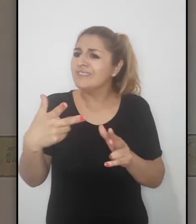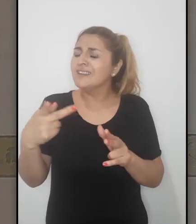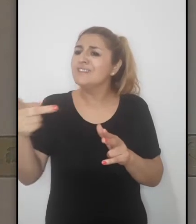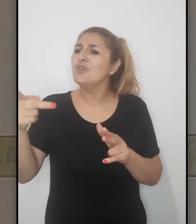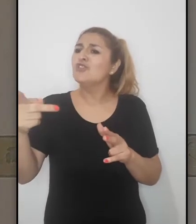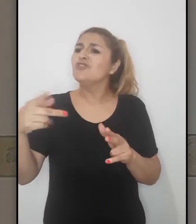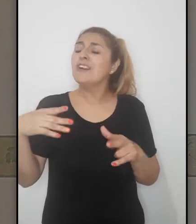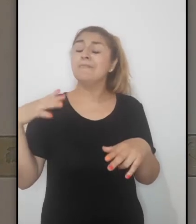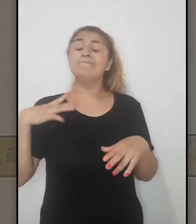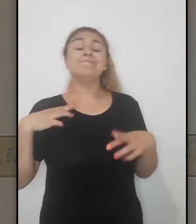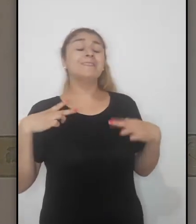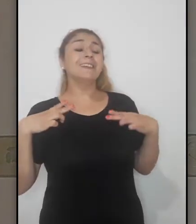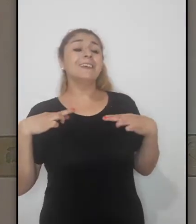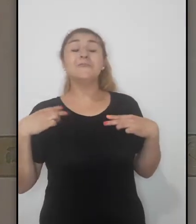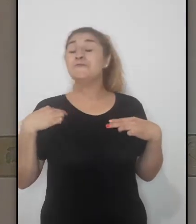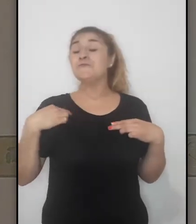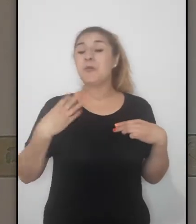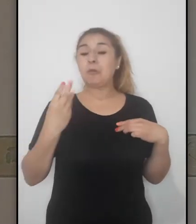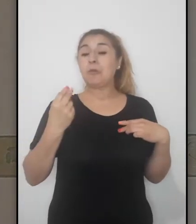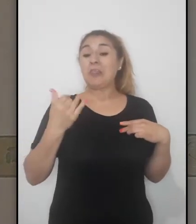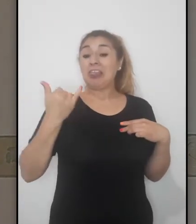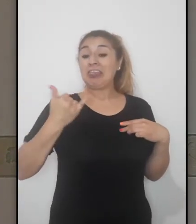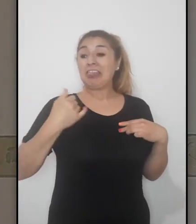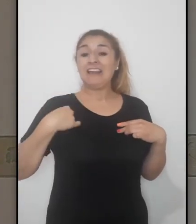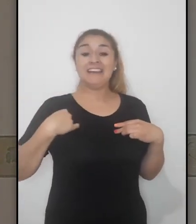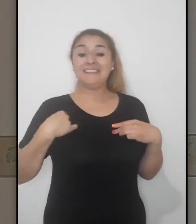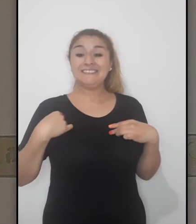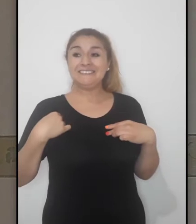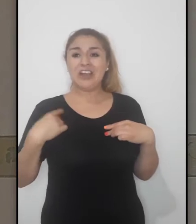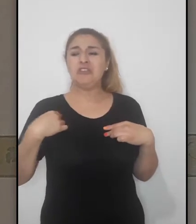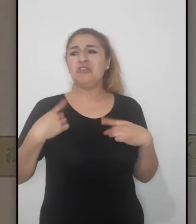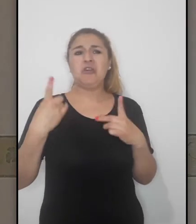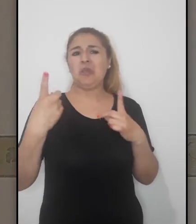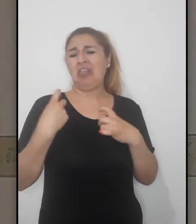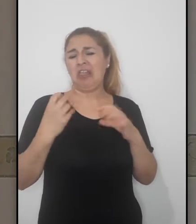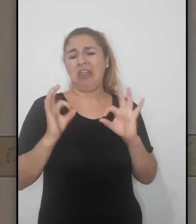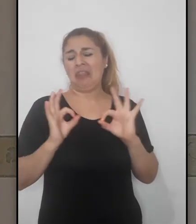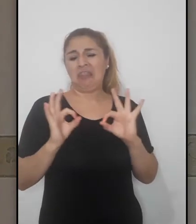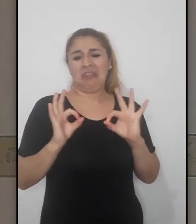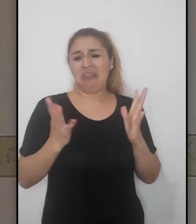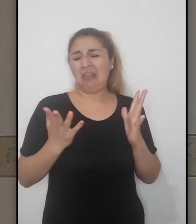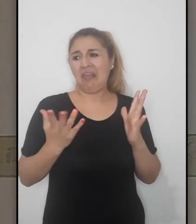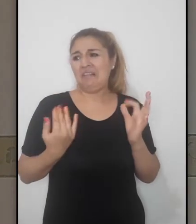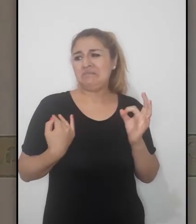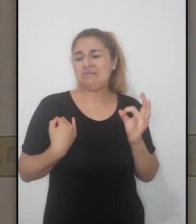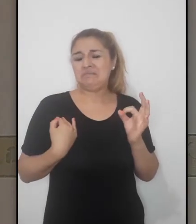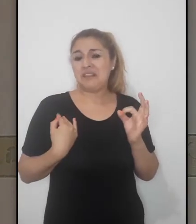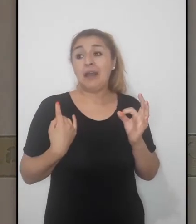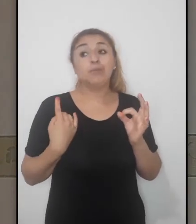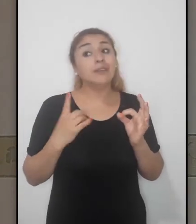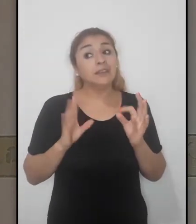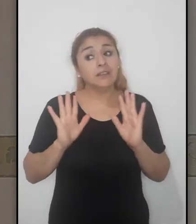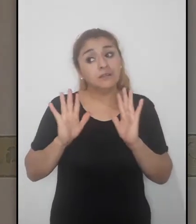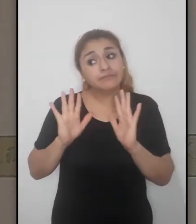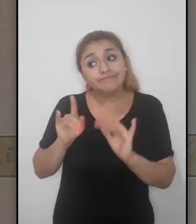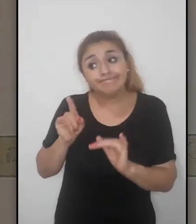tu punto de vista decís yo soy rico y me enriquecido y de ninguna cosa tengo necesidad